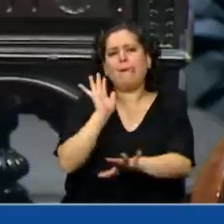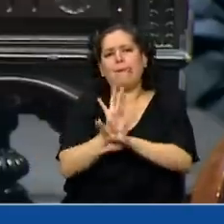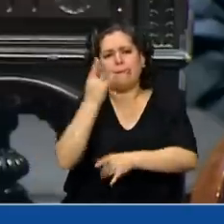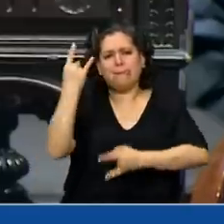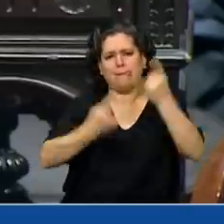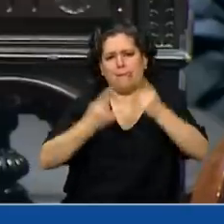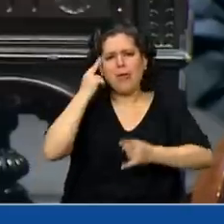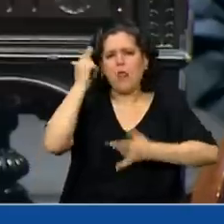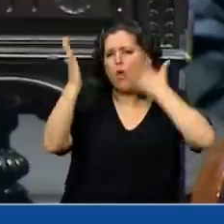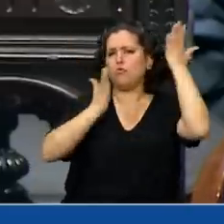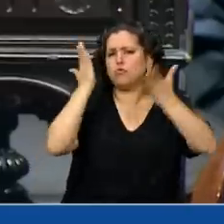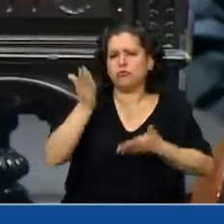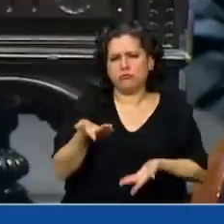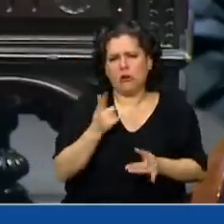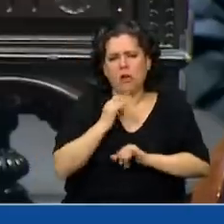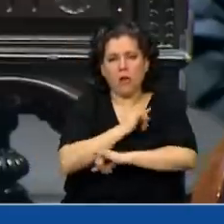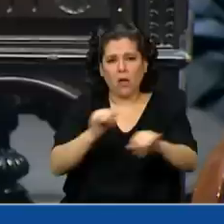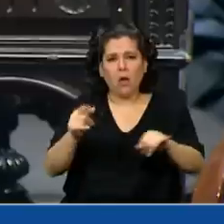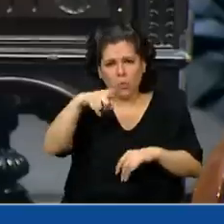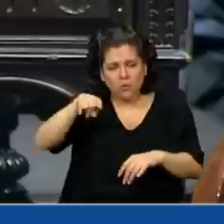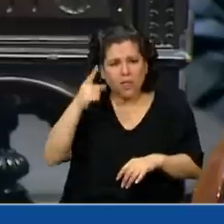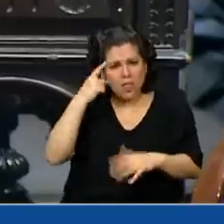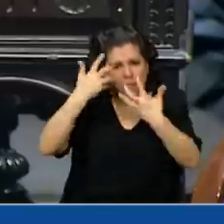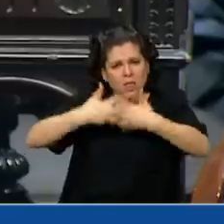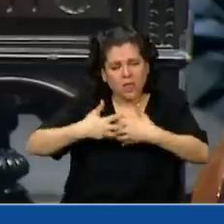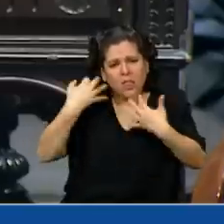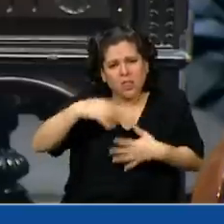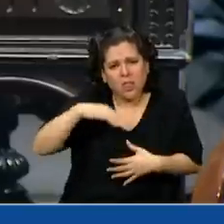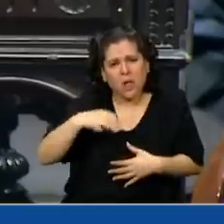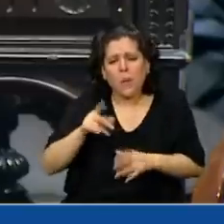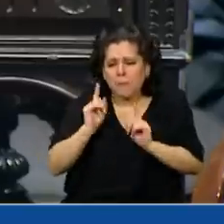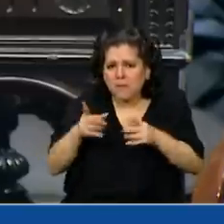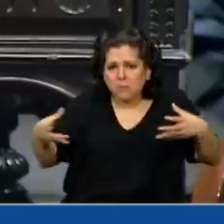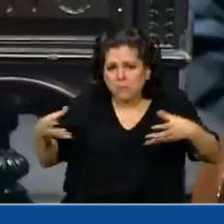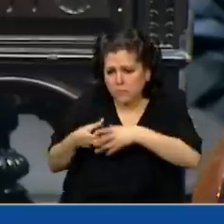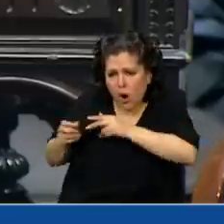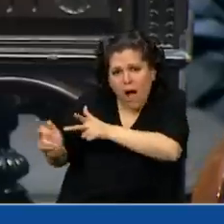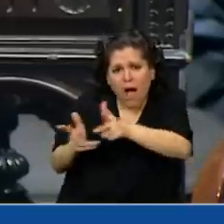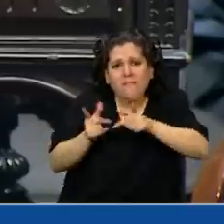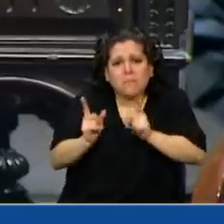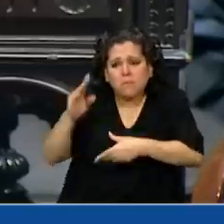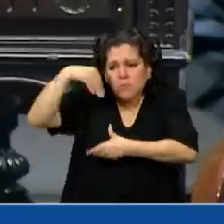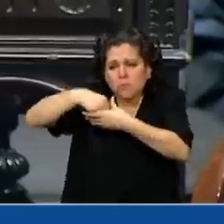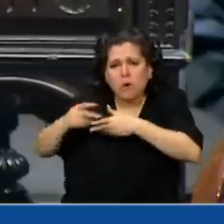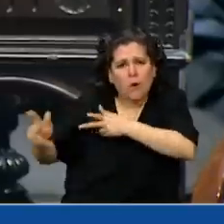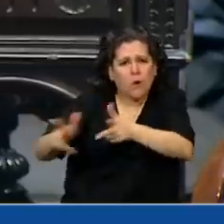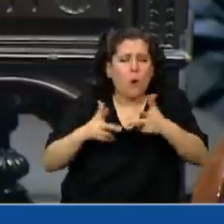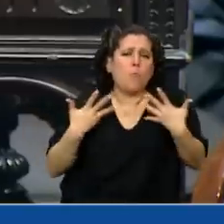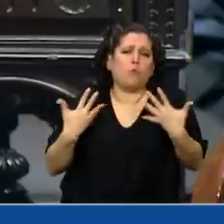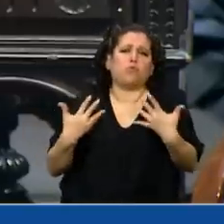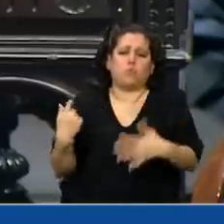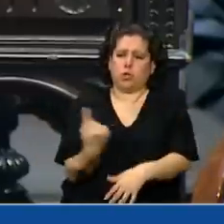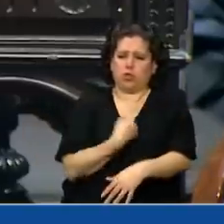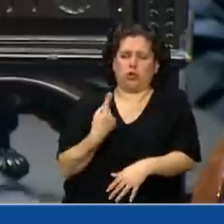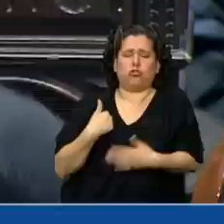Eso es lo que han hecho. Mírense en el espejo. Hablen entre ustedes. Nosotros, por supuesto,